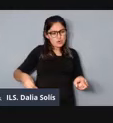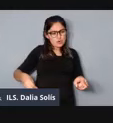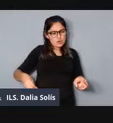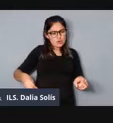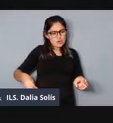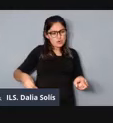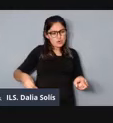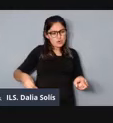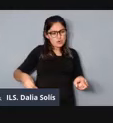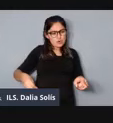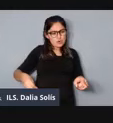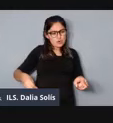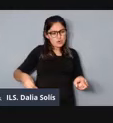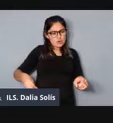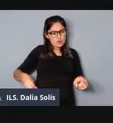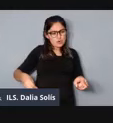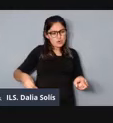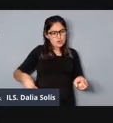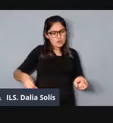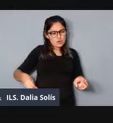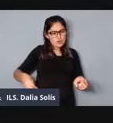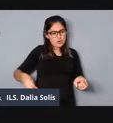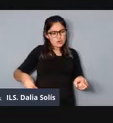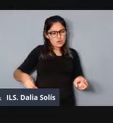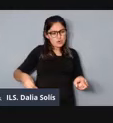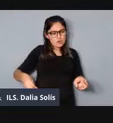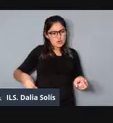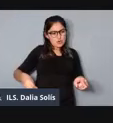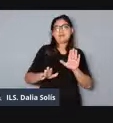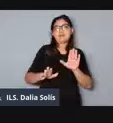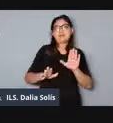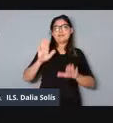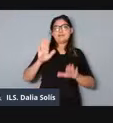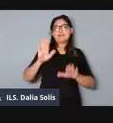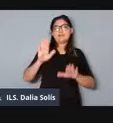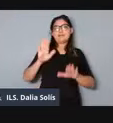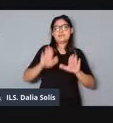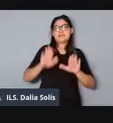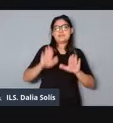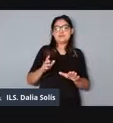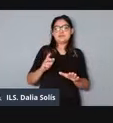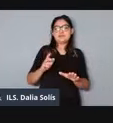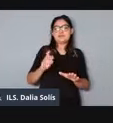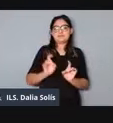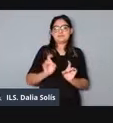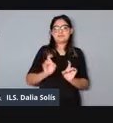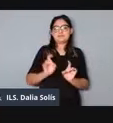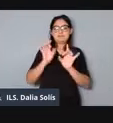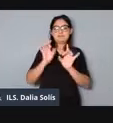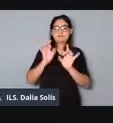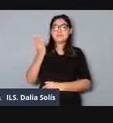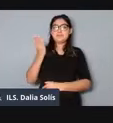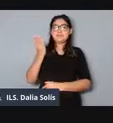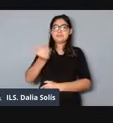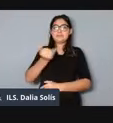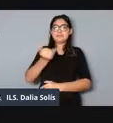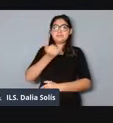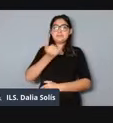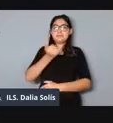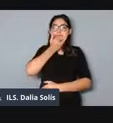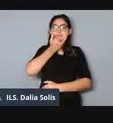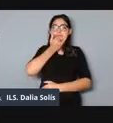no podemos afrontar el pedir perdón. Yo puedo pedir que se me perdone en una cuestión, digamos,